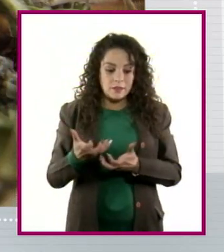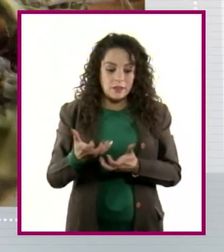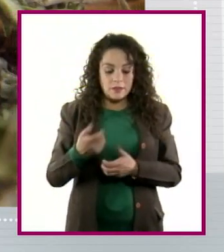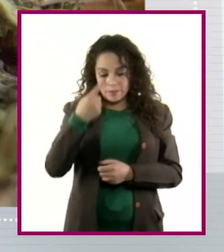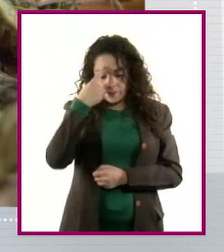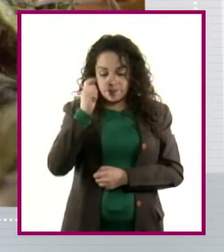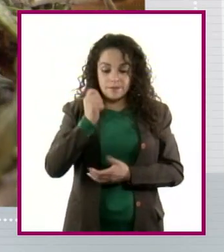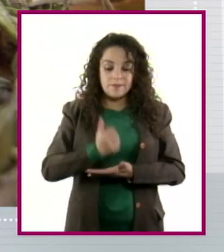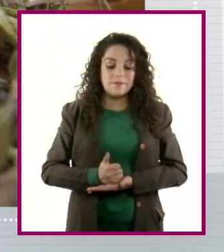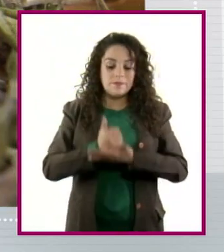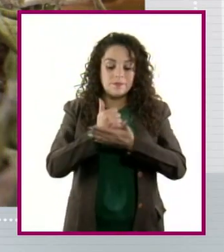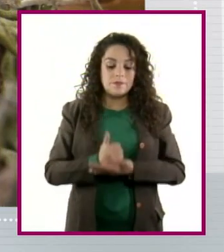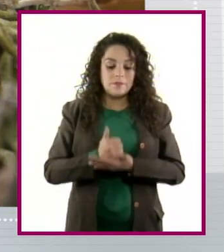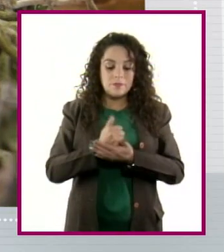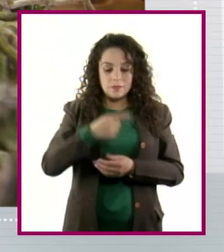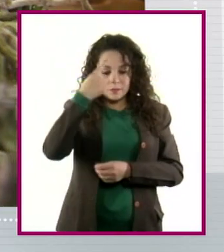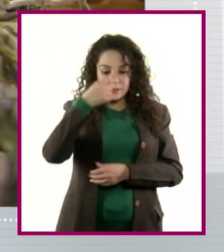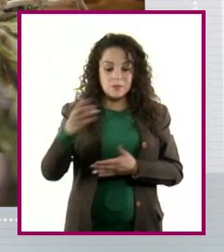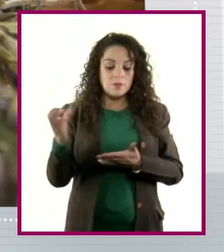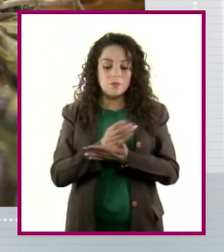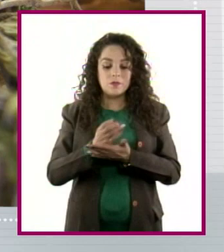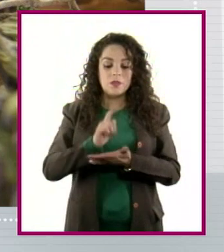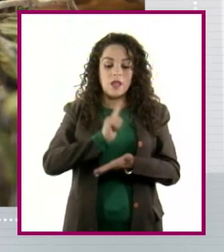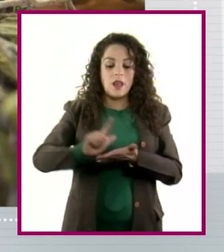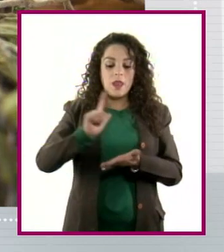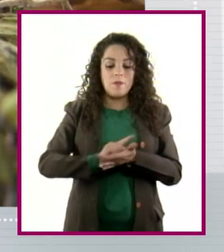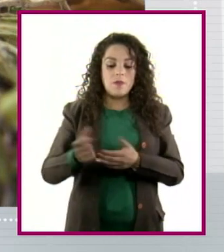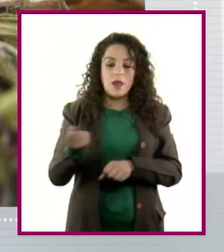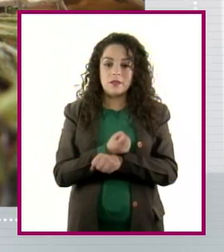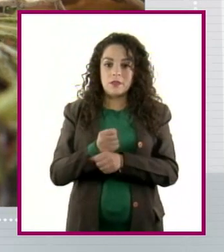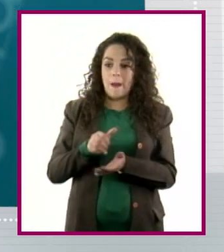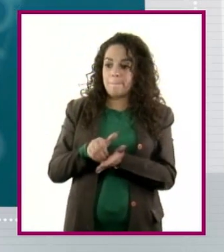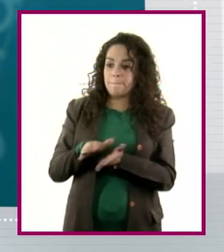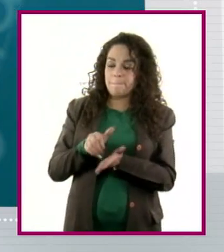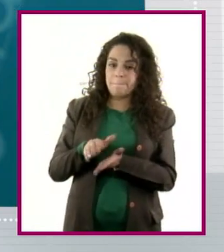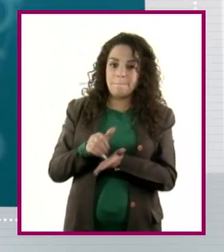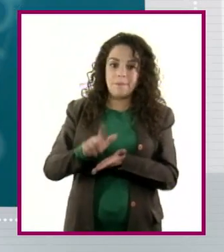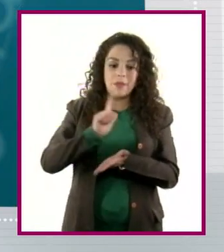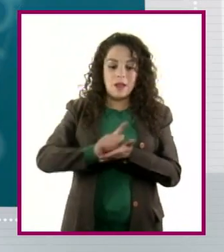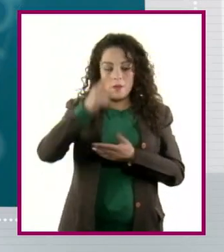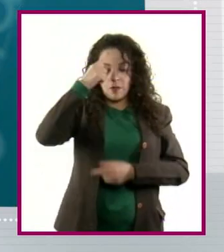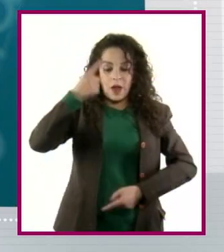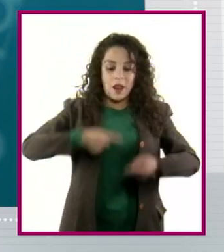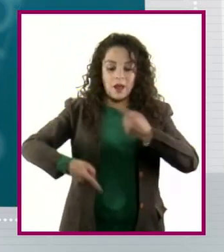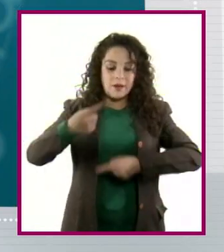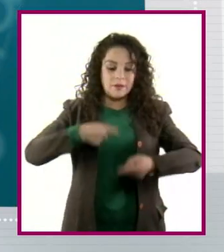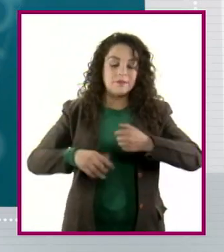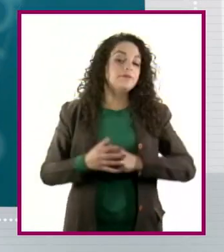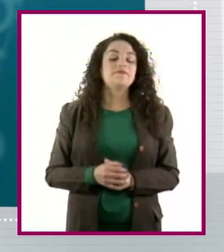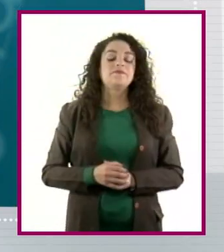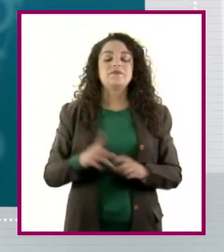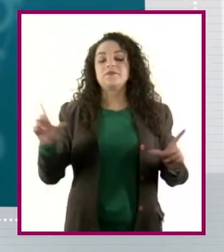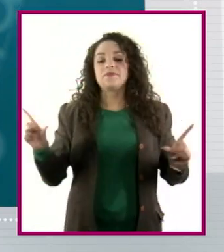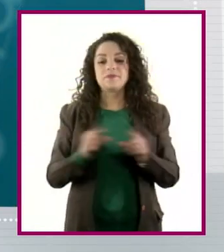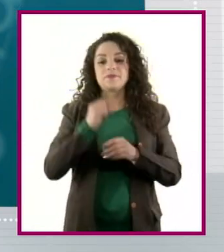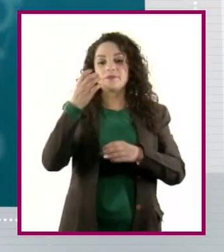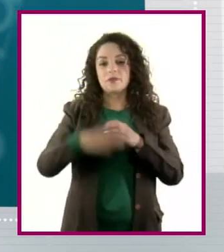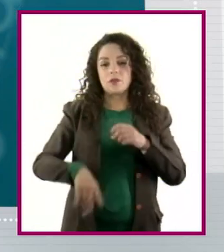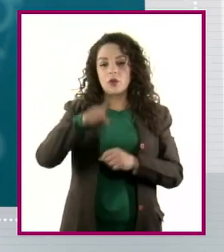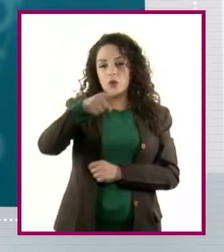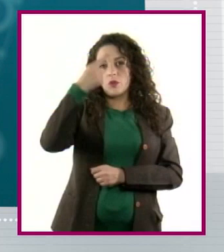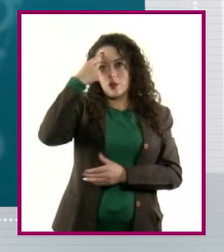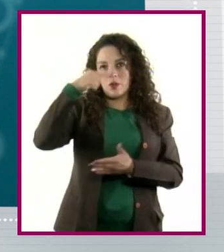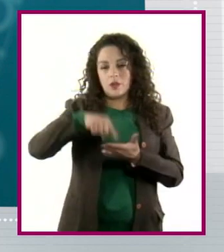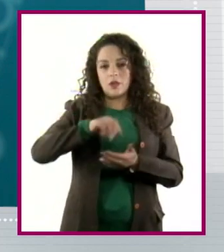precisamente que te ayudan a desintoxicar la sangre y te ayudan a mejorar la circulación. Para concluir, ¿cuáles crees que son los desafíos que tiene